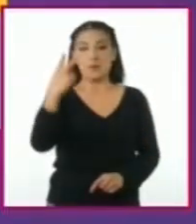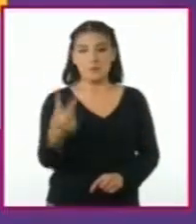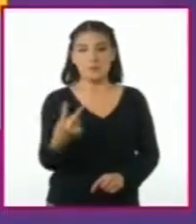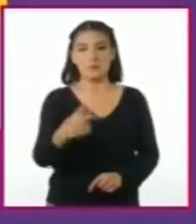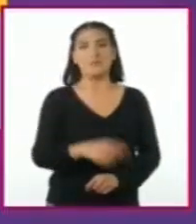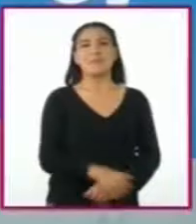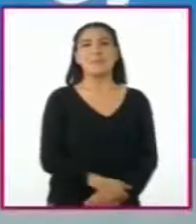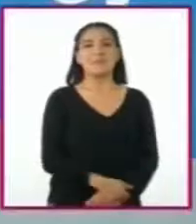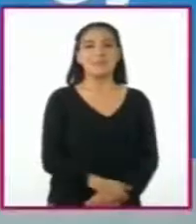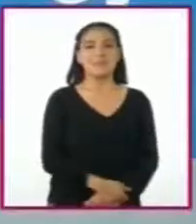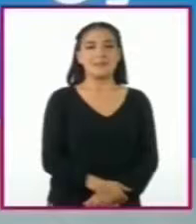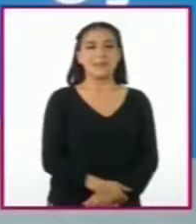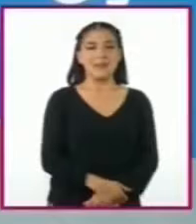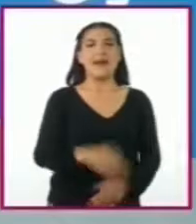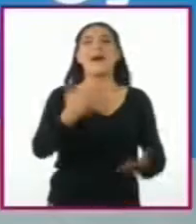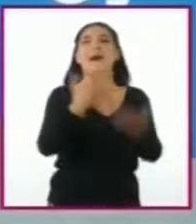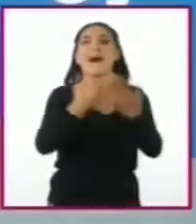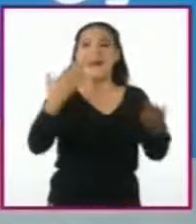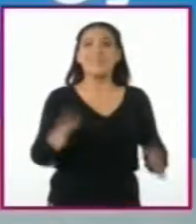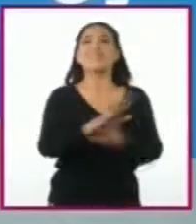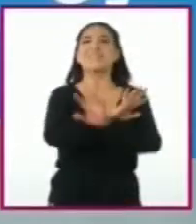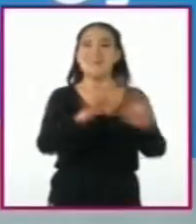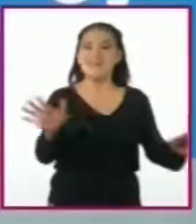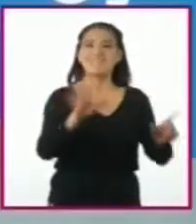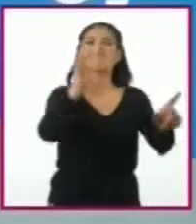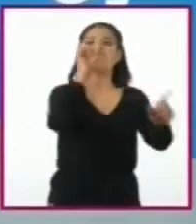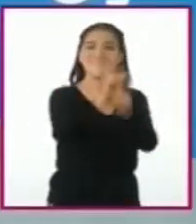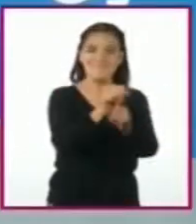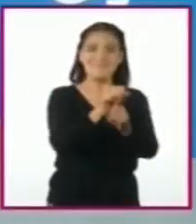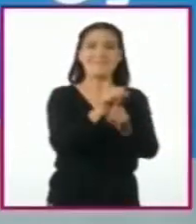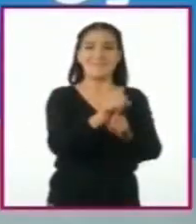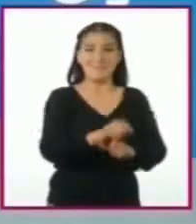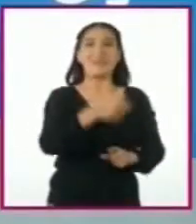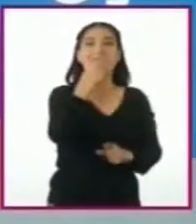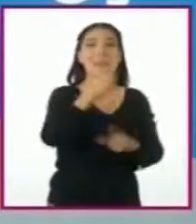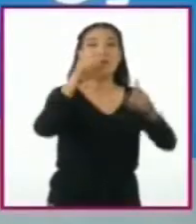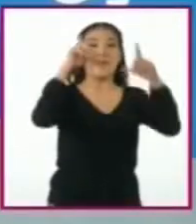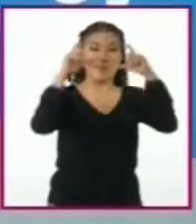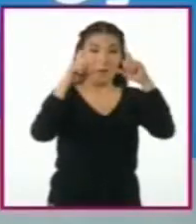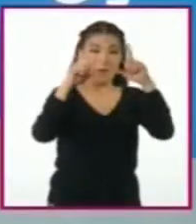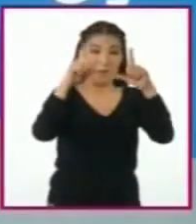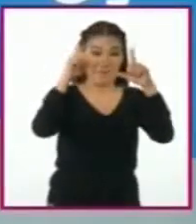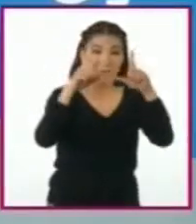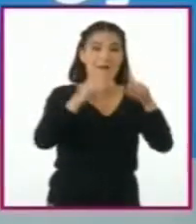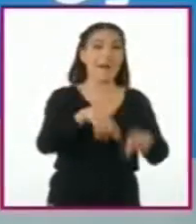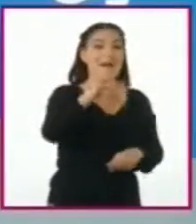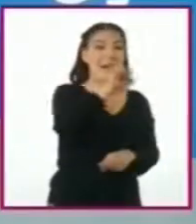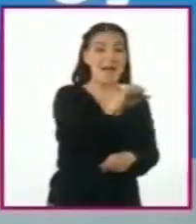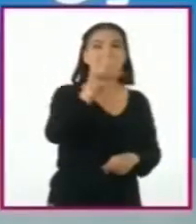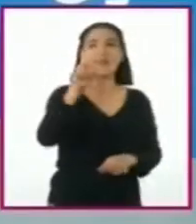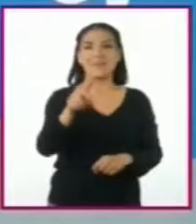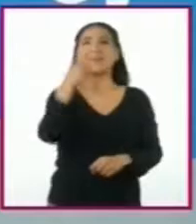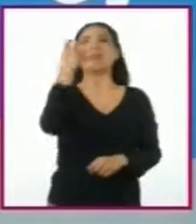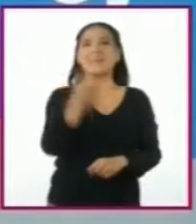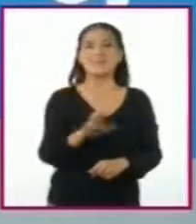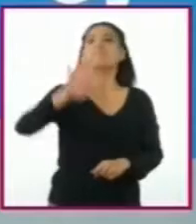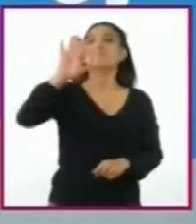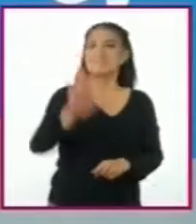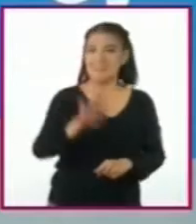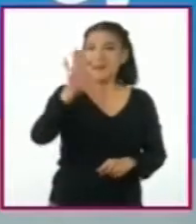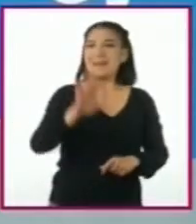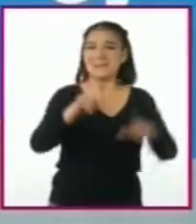1.2. Ahora sí, podemos afirmar que al menos las fotografías A y D son fotografías